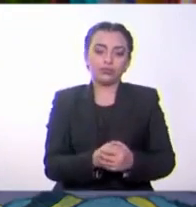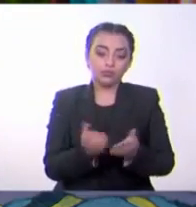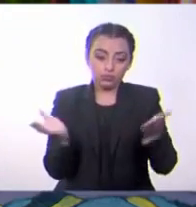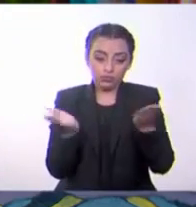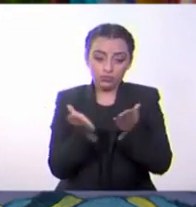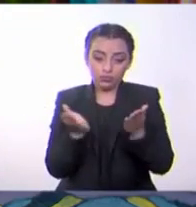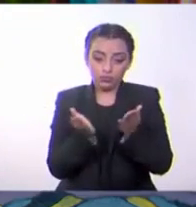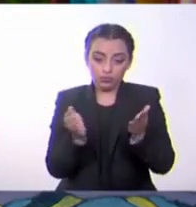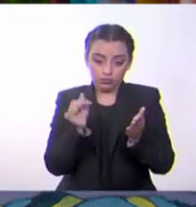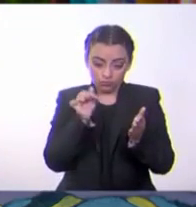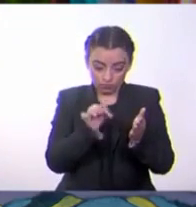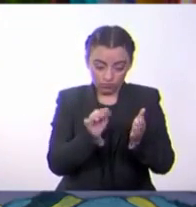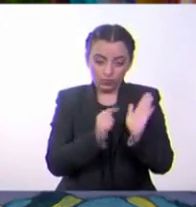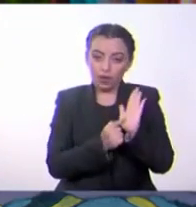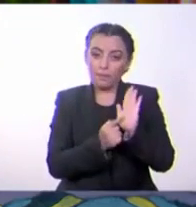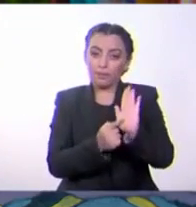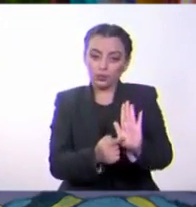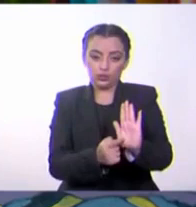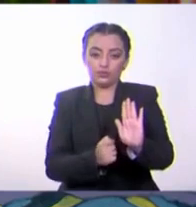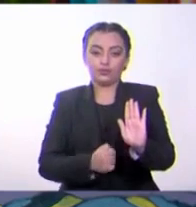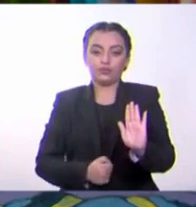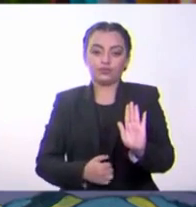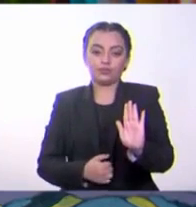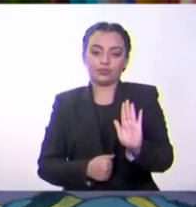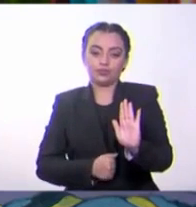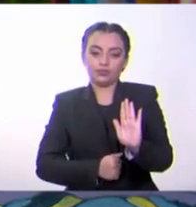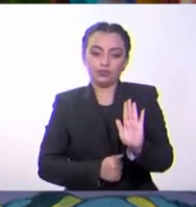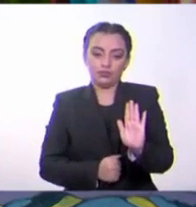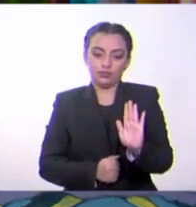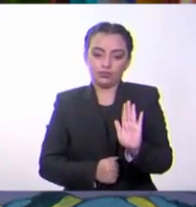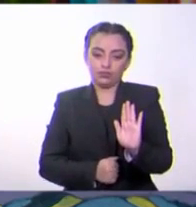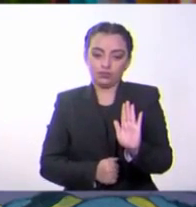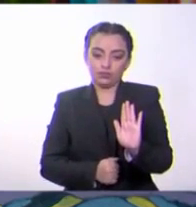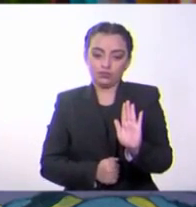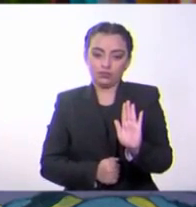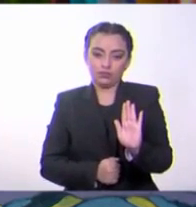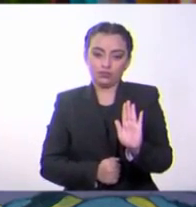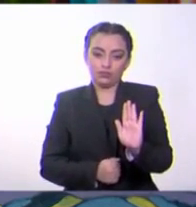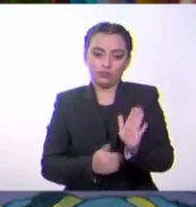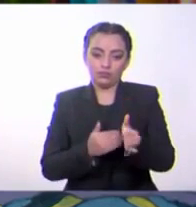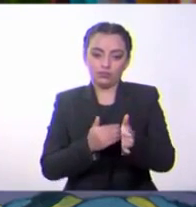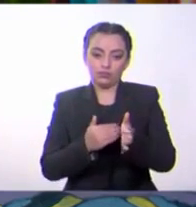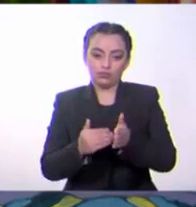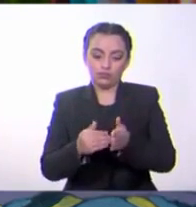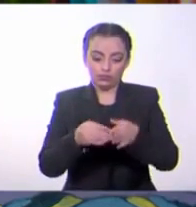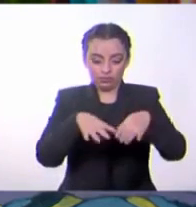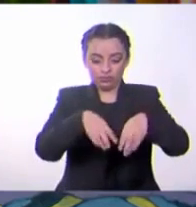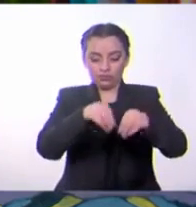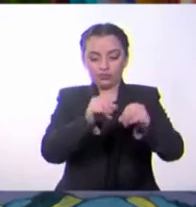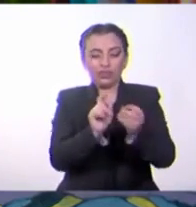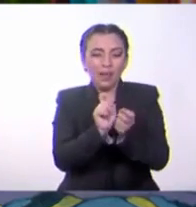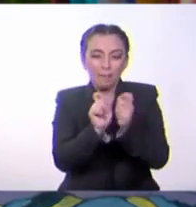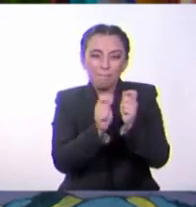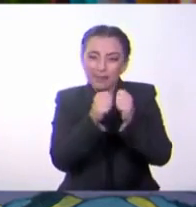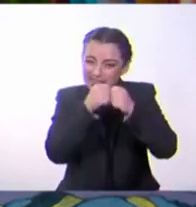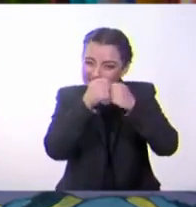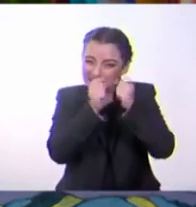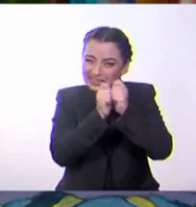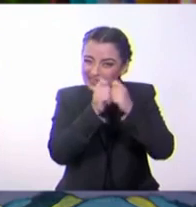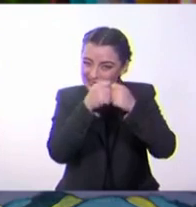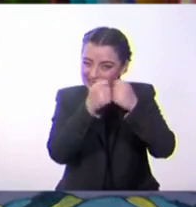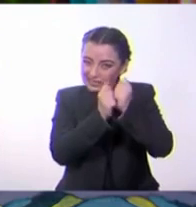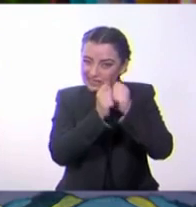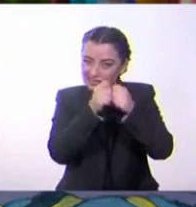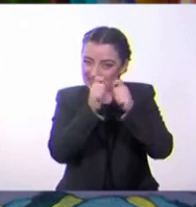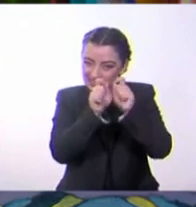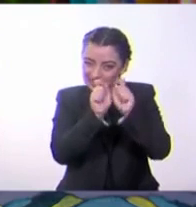momento de manera demostrativa, así que pon atención. Comencemos con el suelo arenoso y veamos cuánto